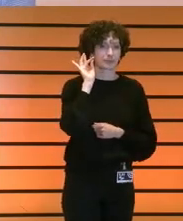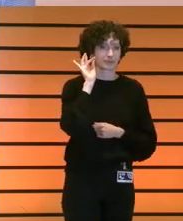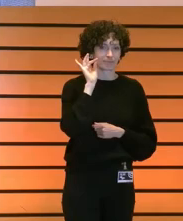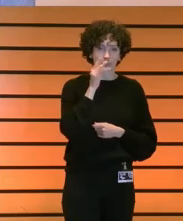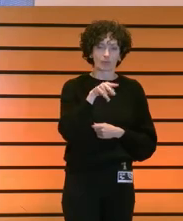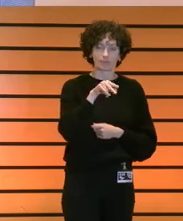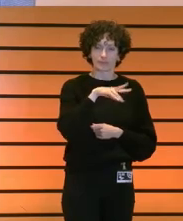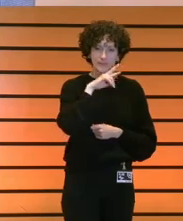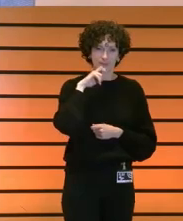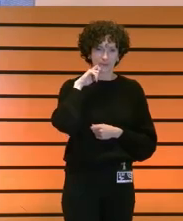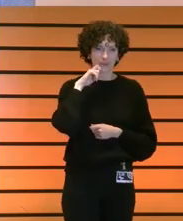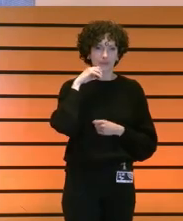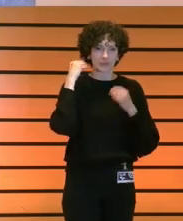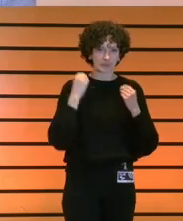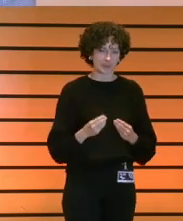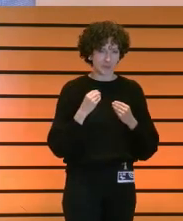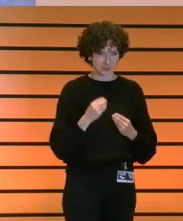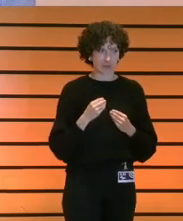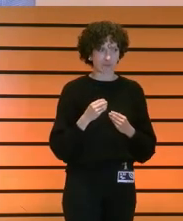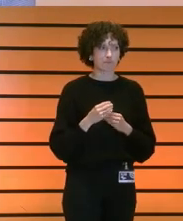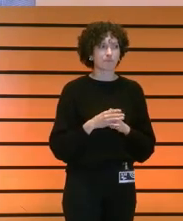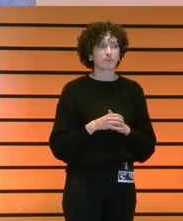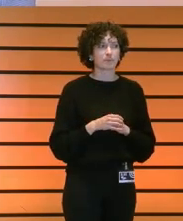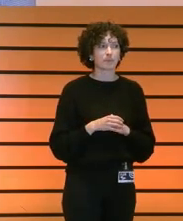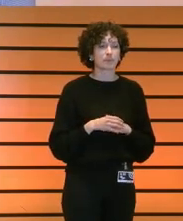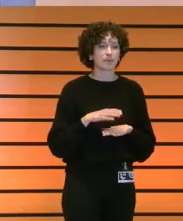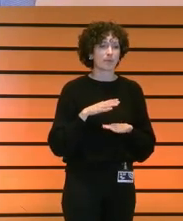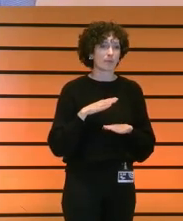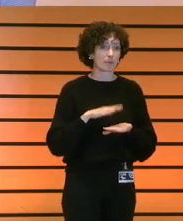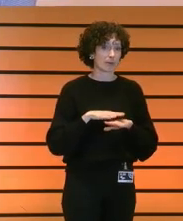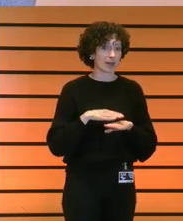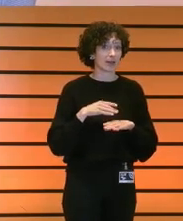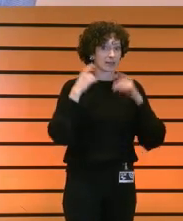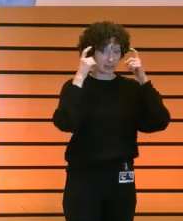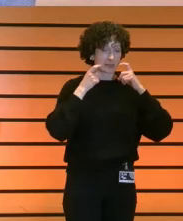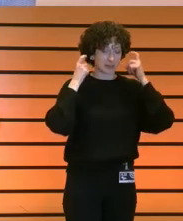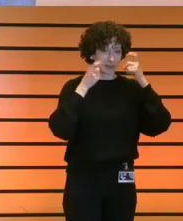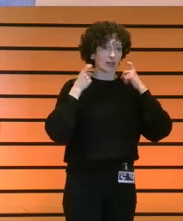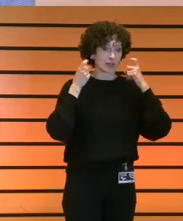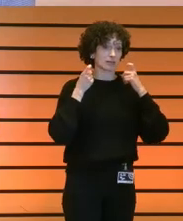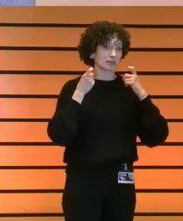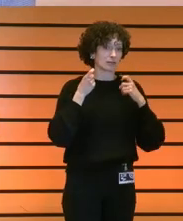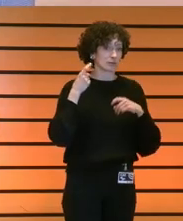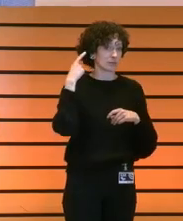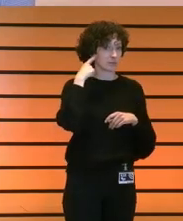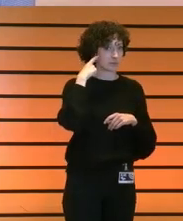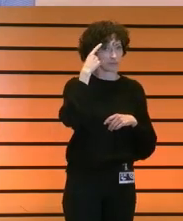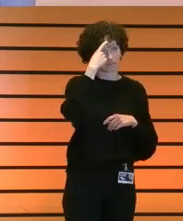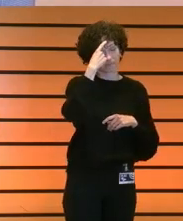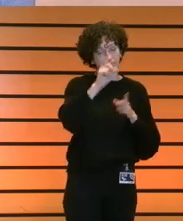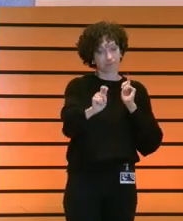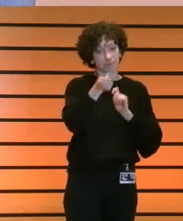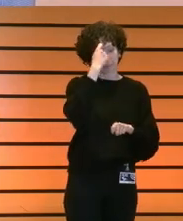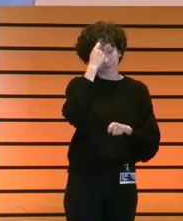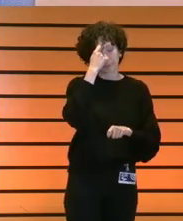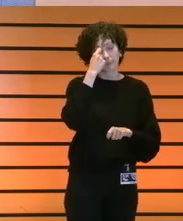todo una bala de plata metafórica y verbal, ¿no? Para intentar que esa bala llegase a nuestros oídos, o más bien a lo más